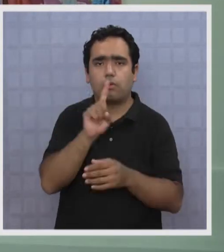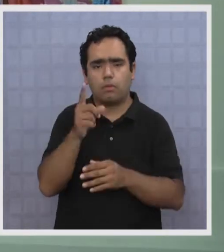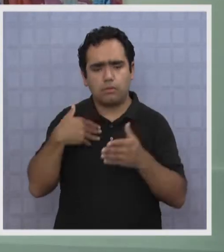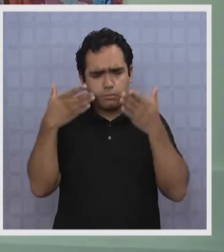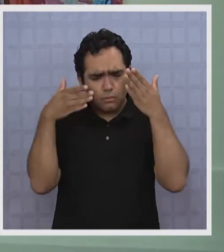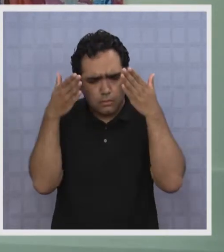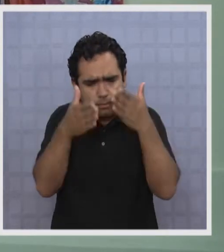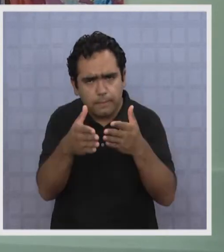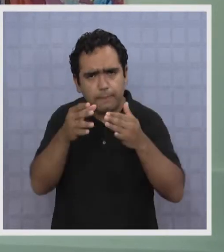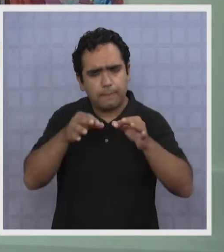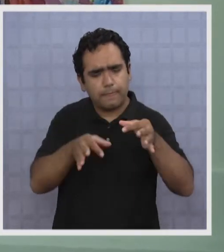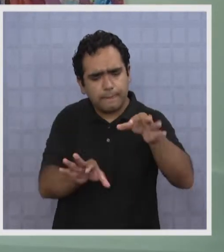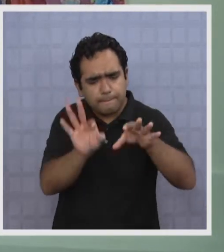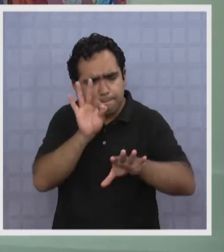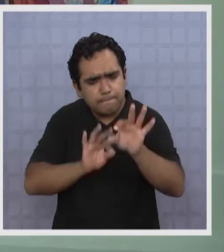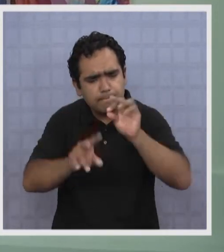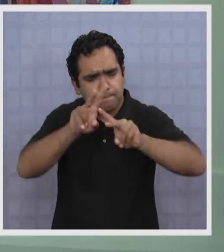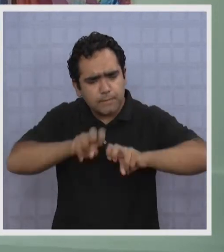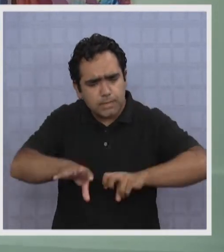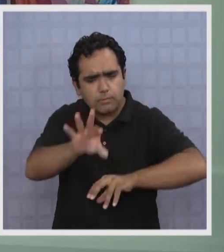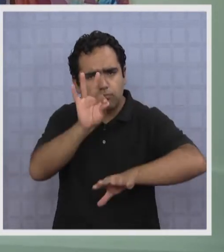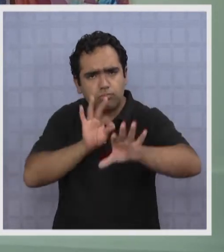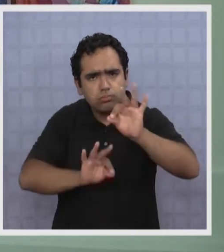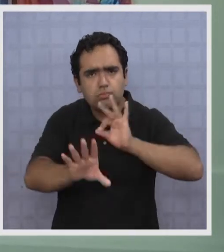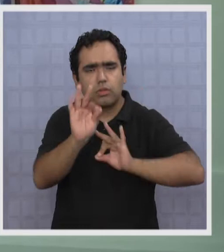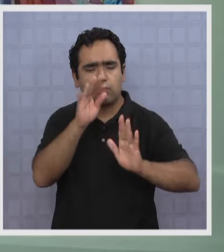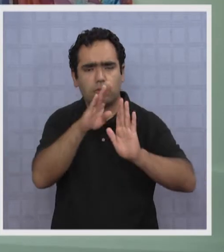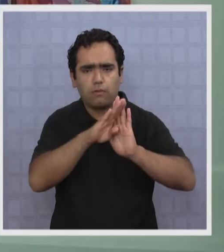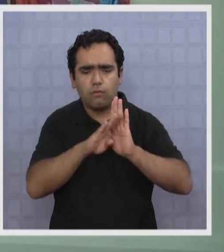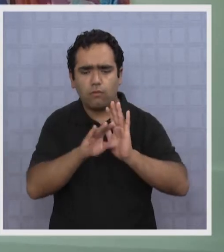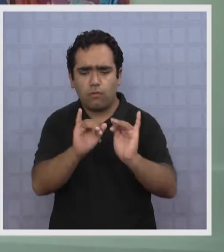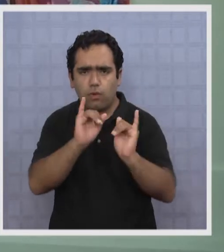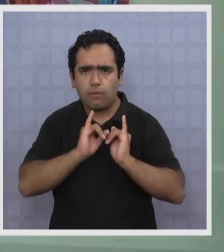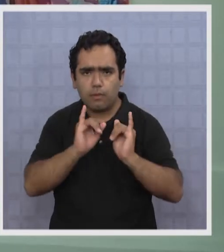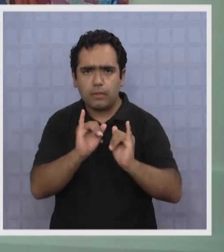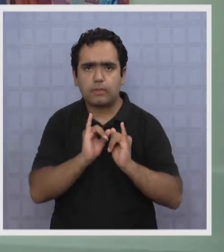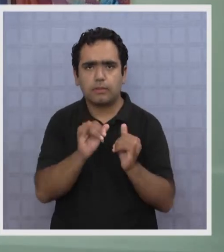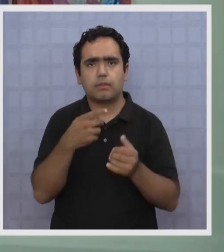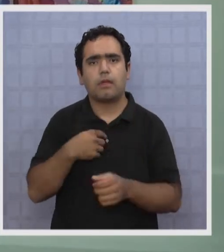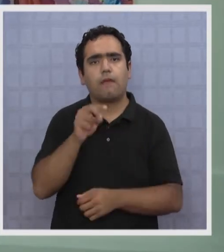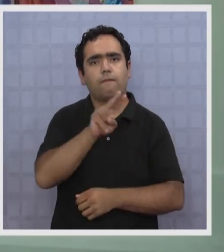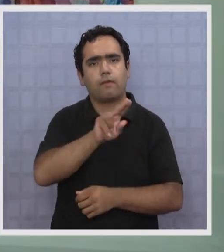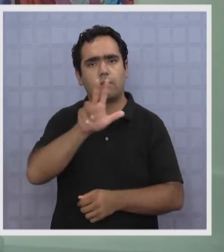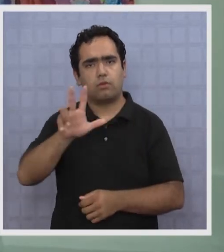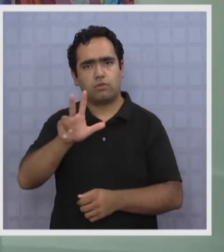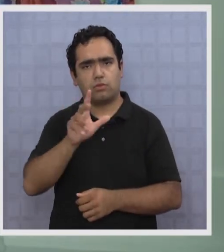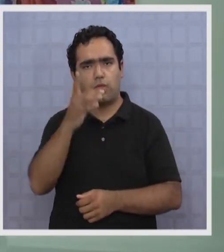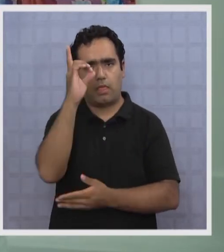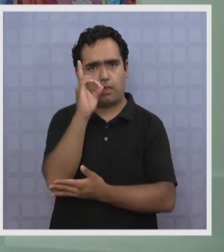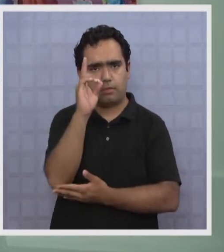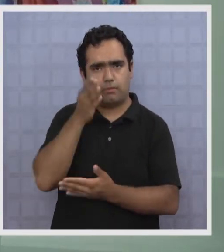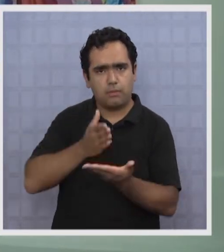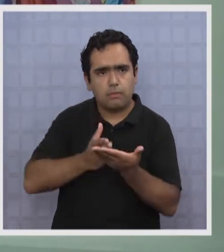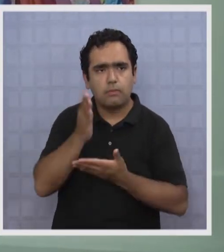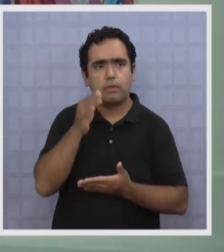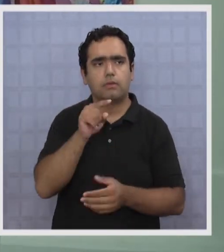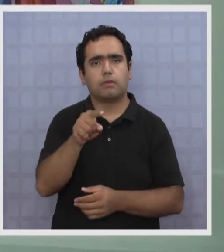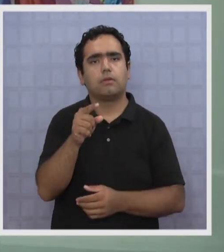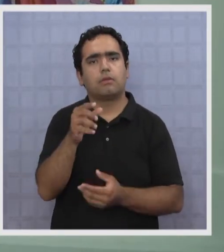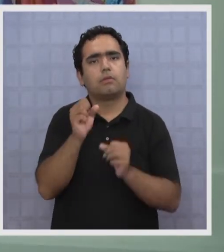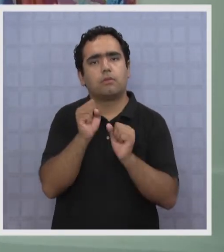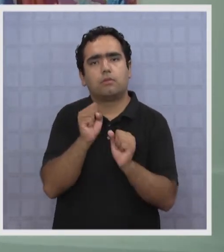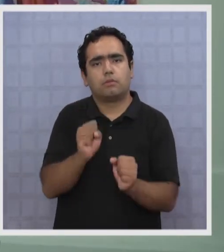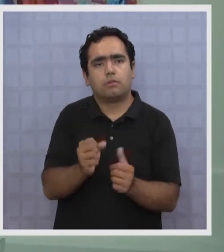pueda hacer distractiva la investigación se está investigando se está levantando la información y todo por el momento cómo está una institucionalidad que está recién partiendo el